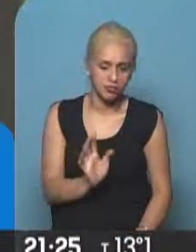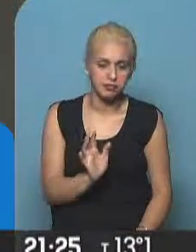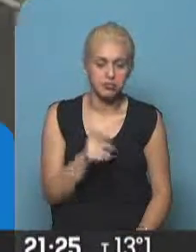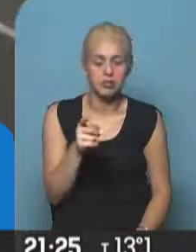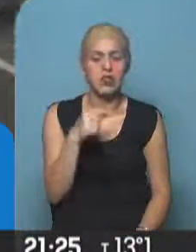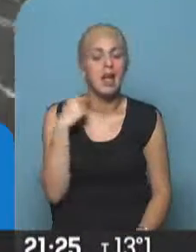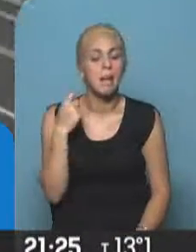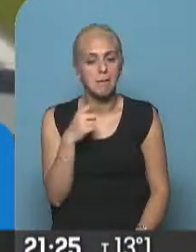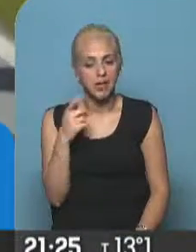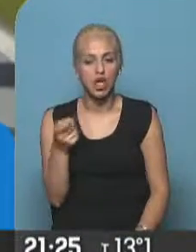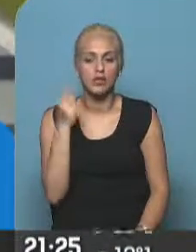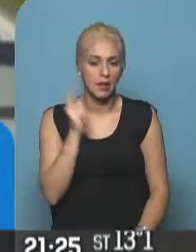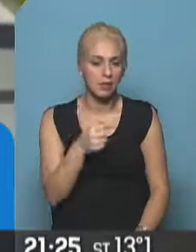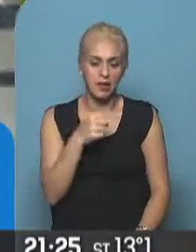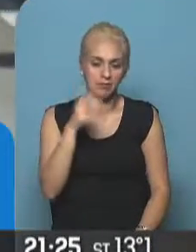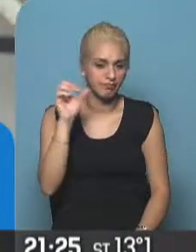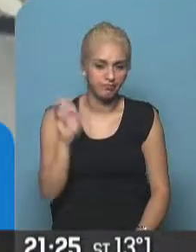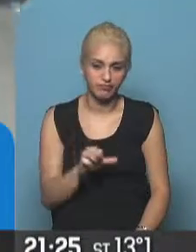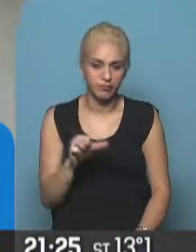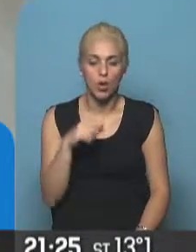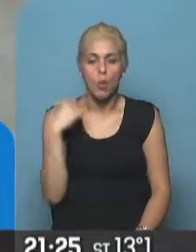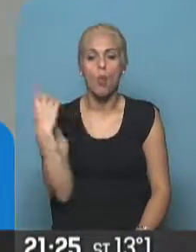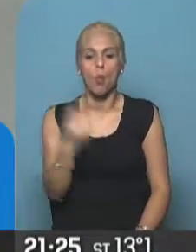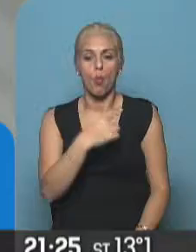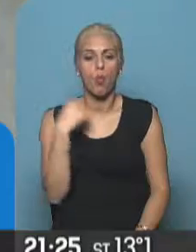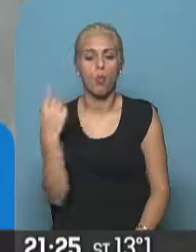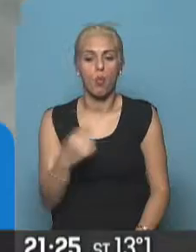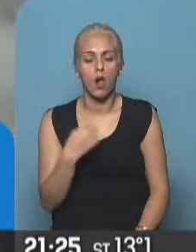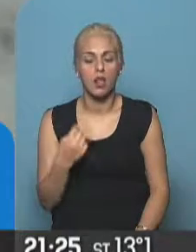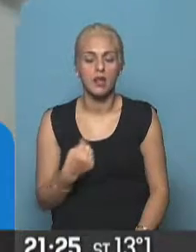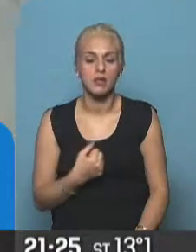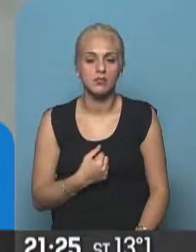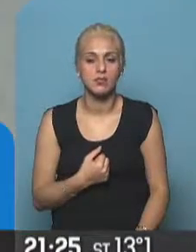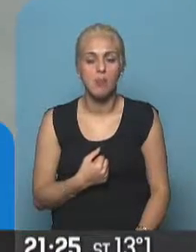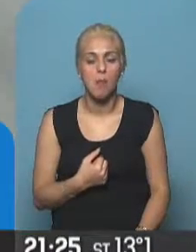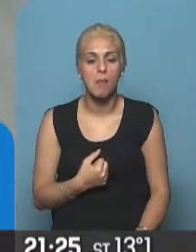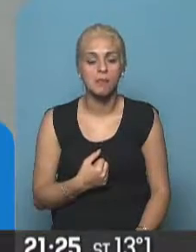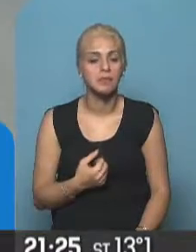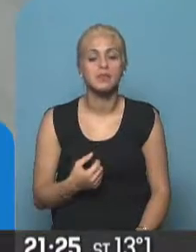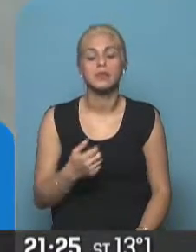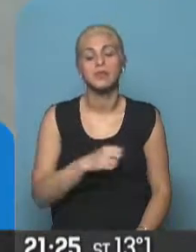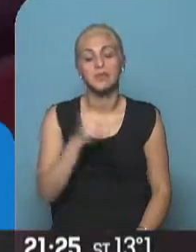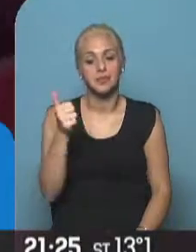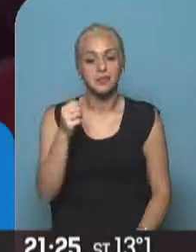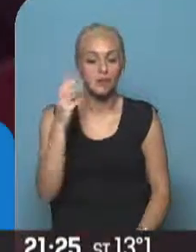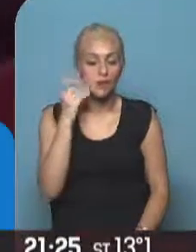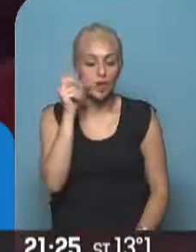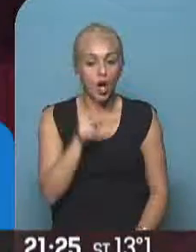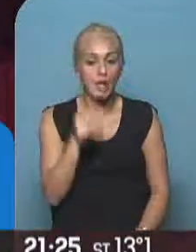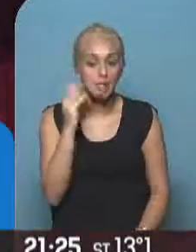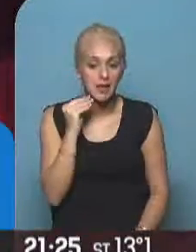Alonso, en la penúltima vuelta, ¿no? Todo fue dominio del inglés con Mercedes, Lewis